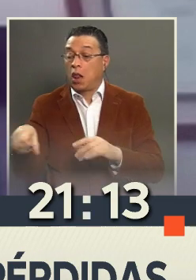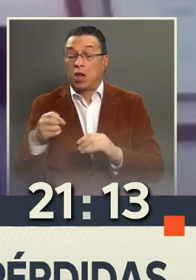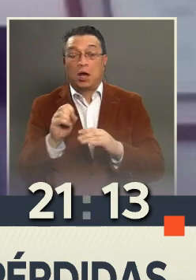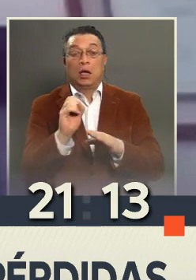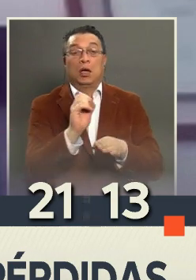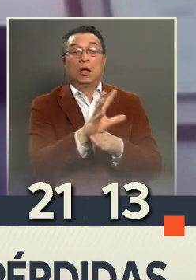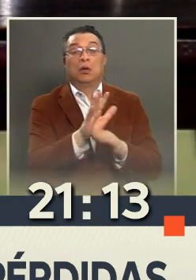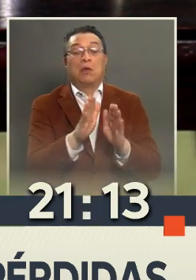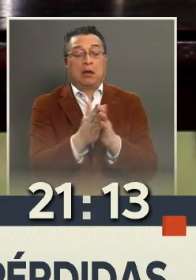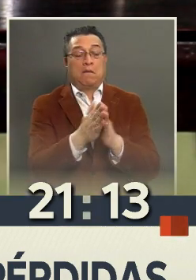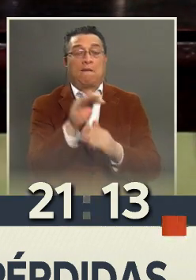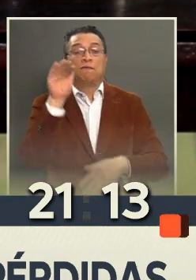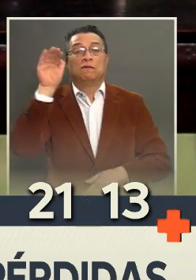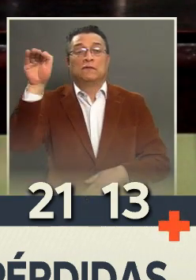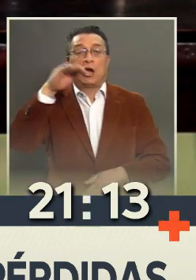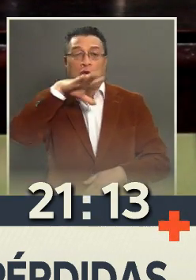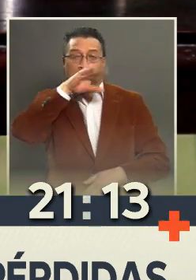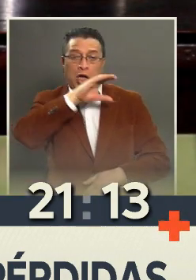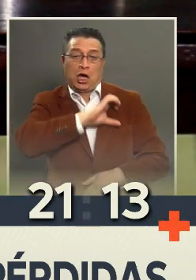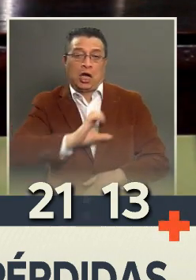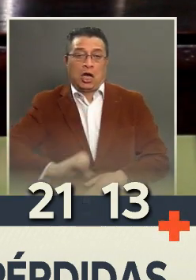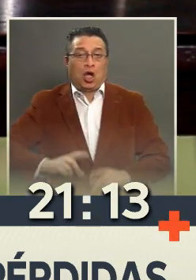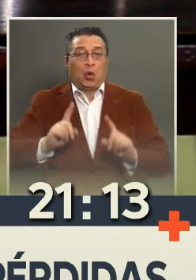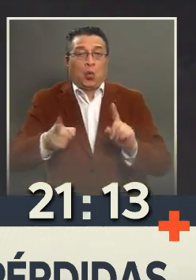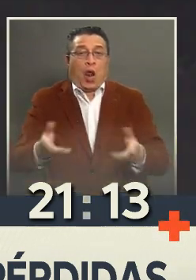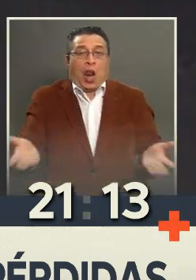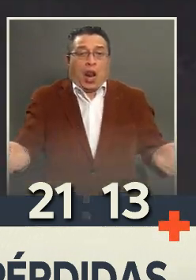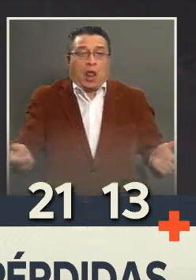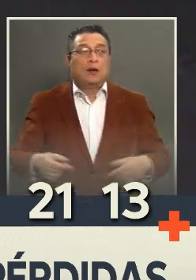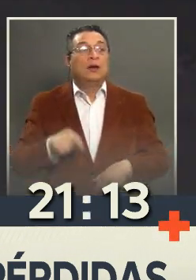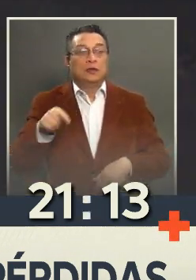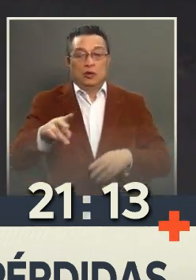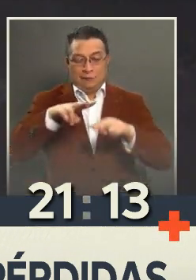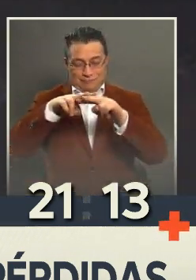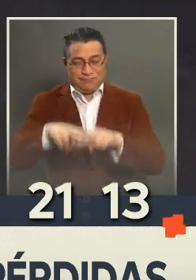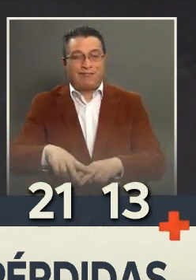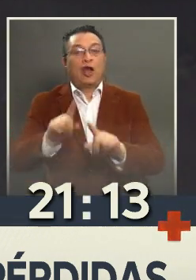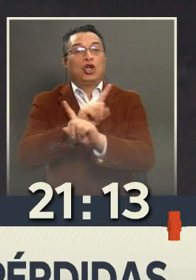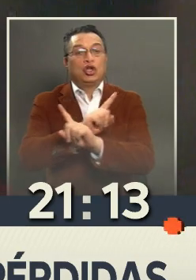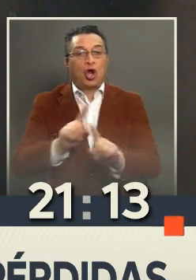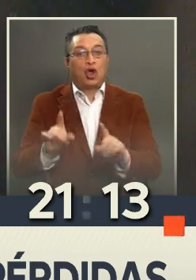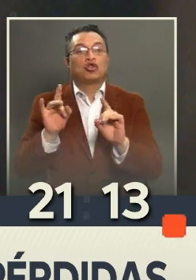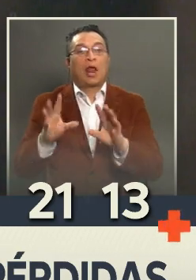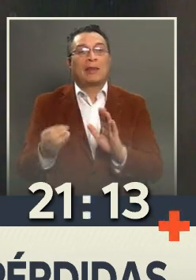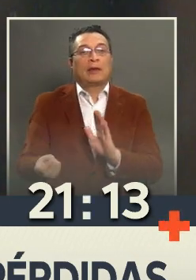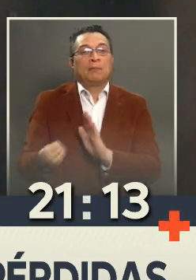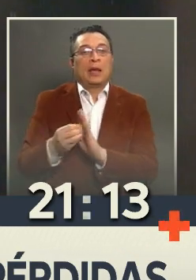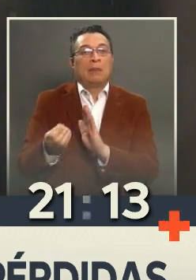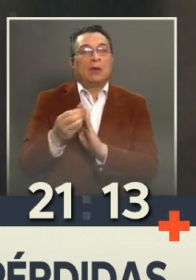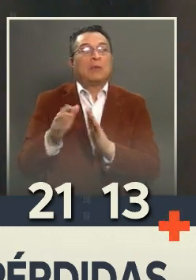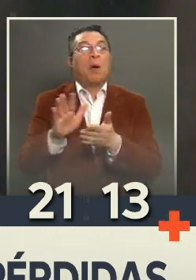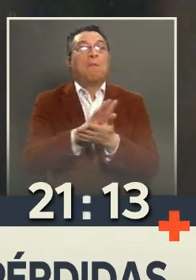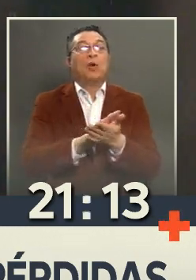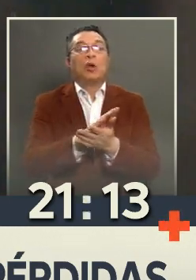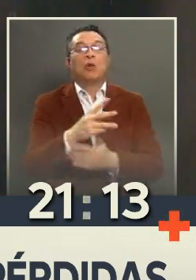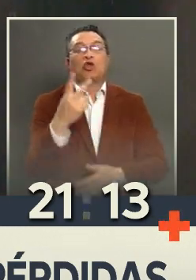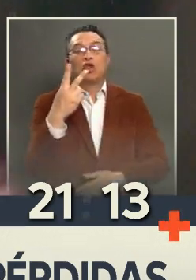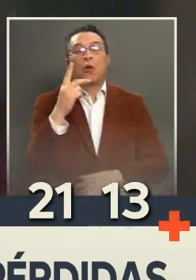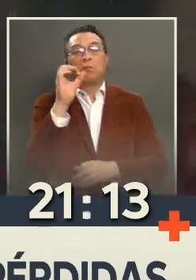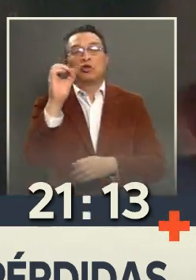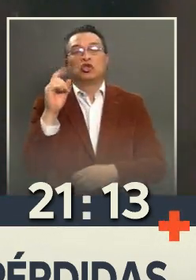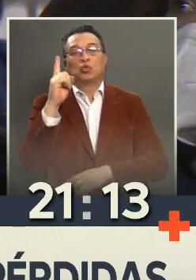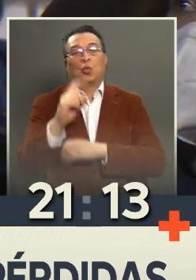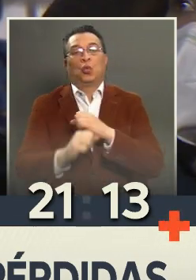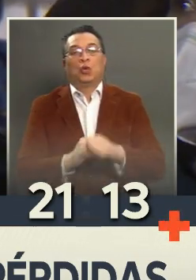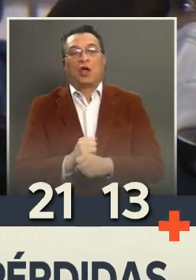como si fuera la libreta del Banco del Estado. La idea es que este fondo nunca pierda y solo tenga ganancias, por ejemplo, un 2% anual.